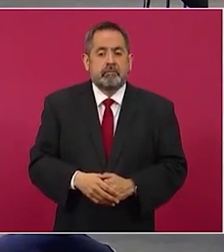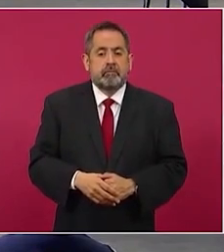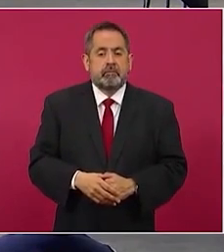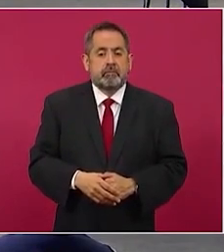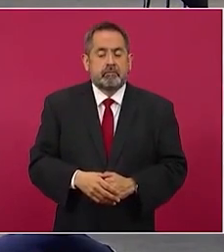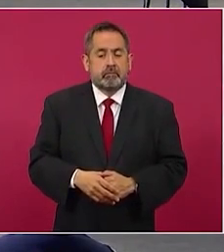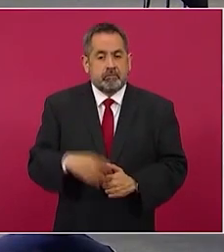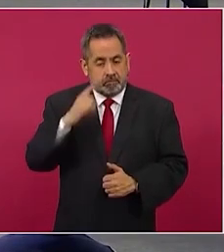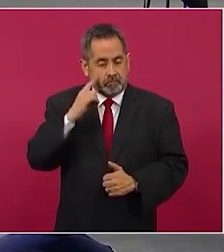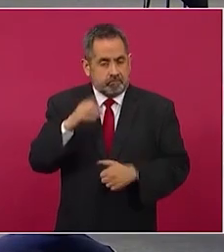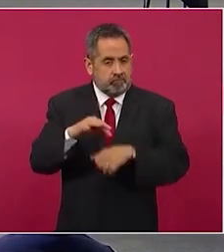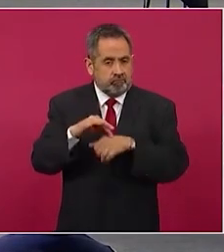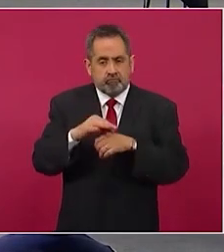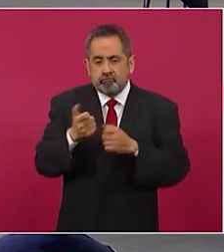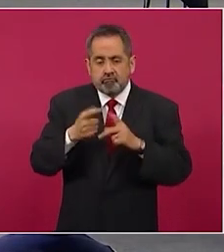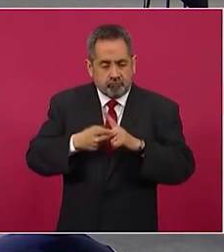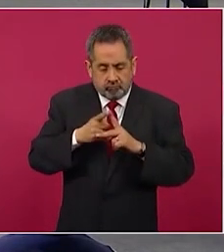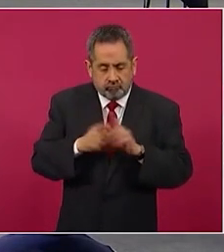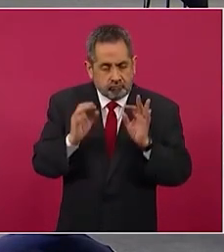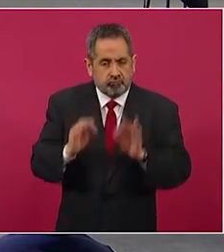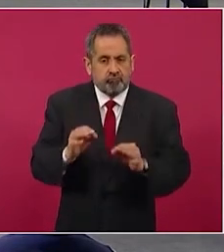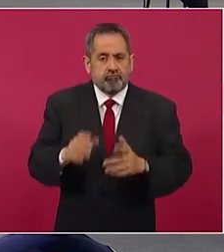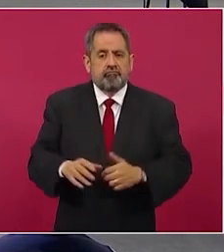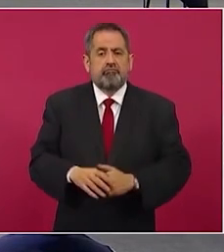Hablando en términos